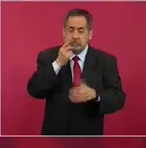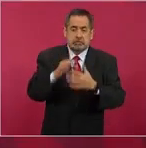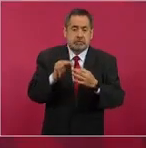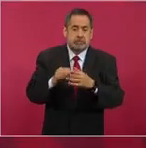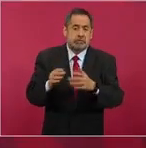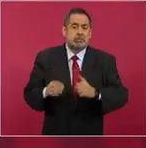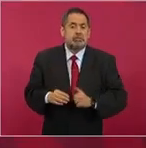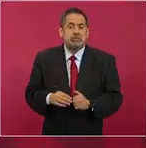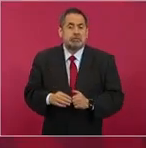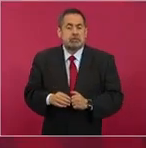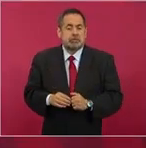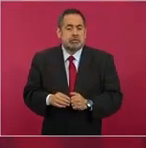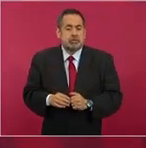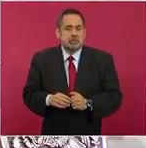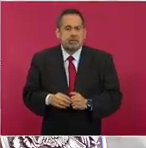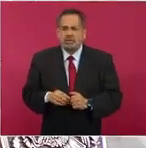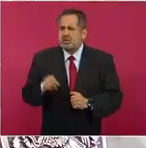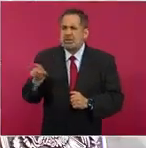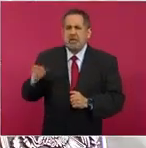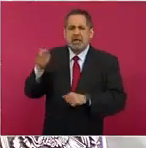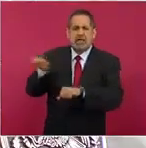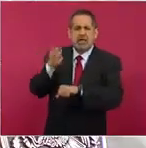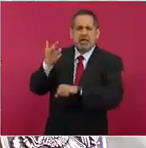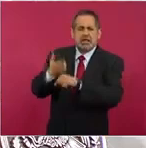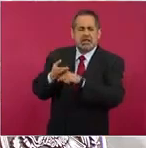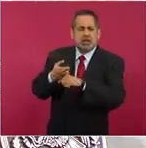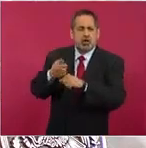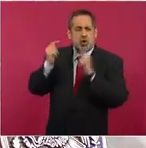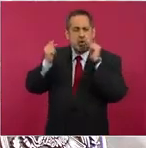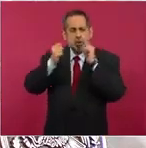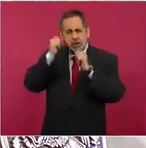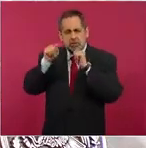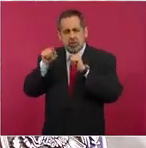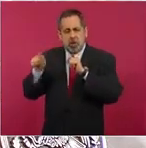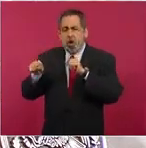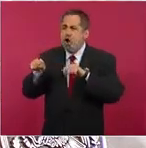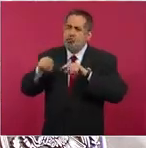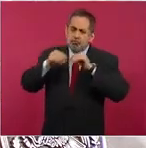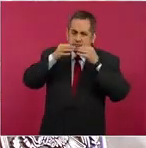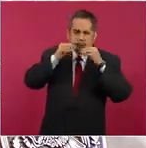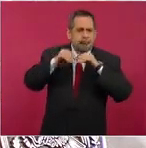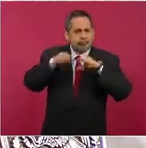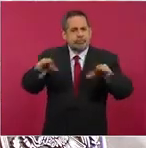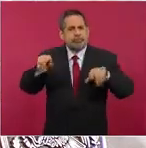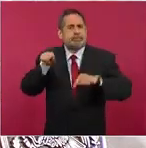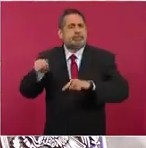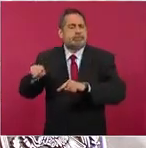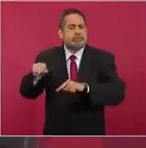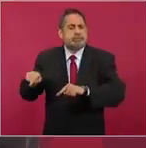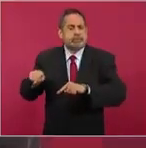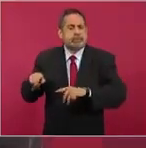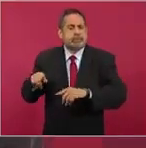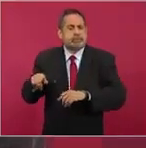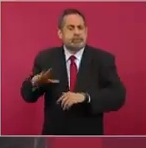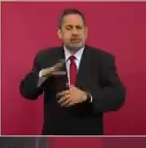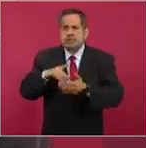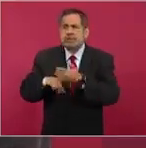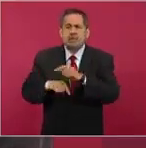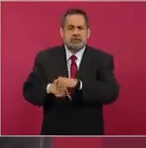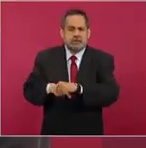el secretario de Turismo dio a conocer de que hay